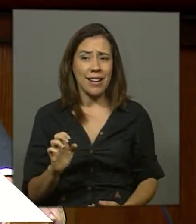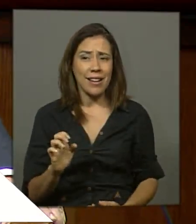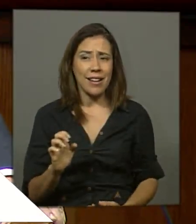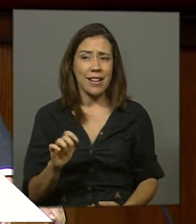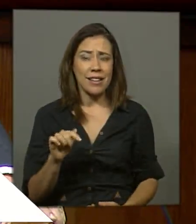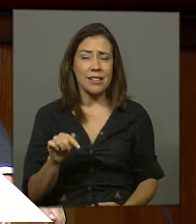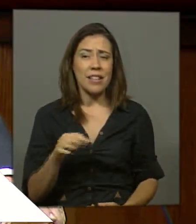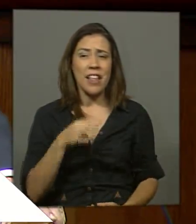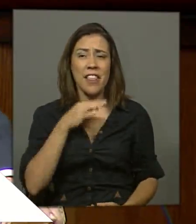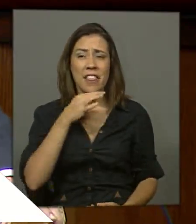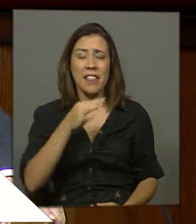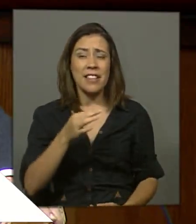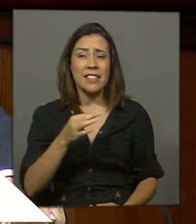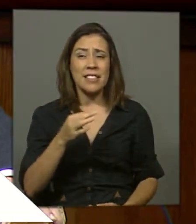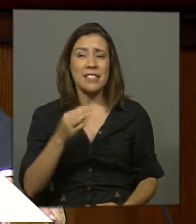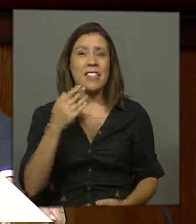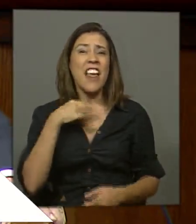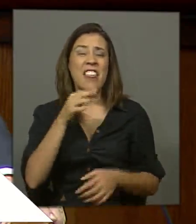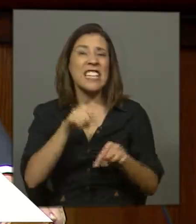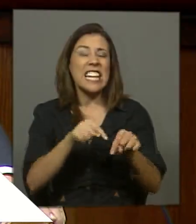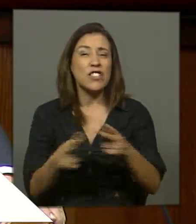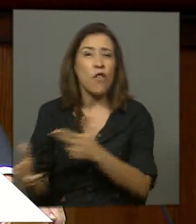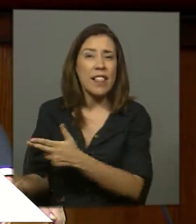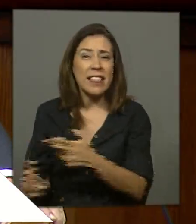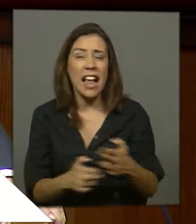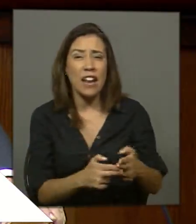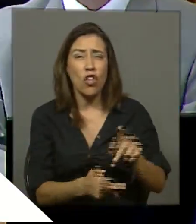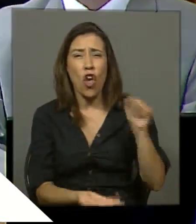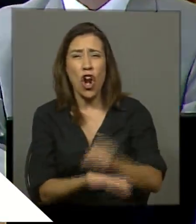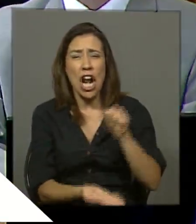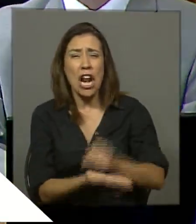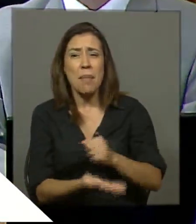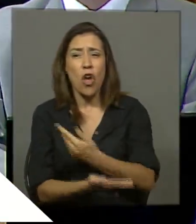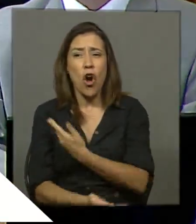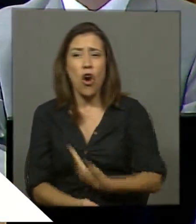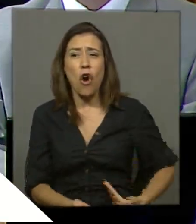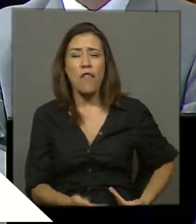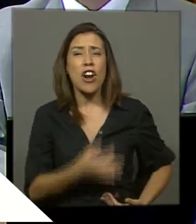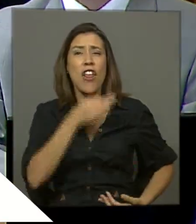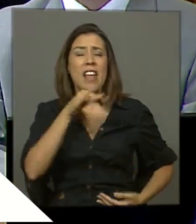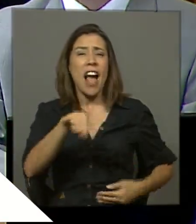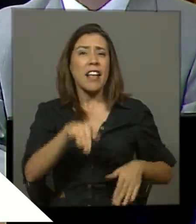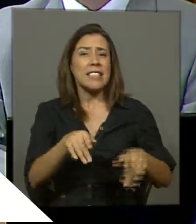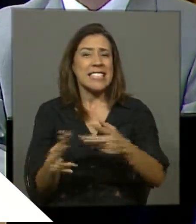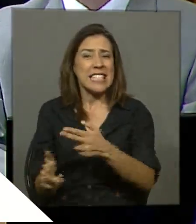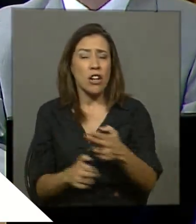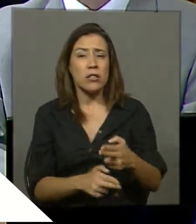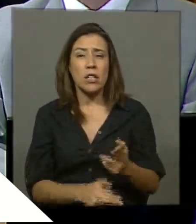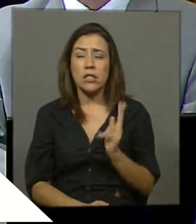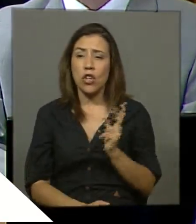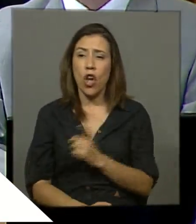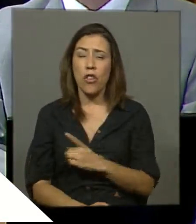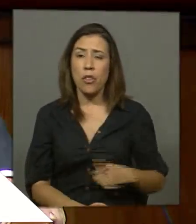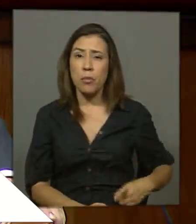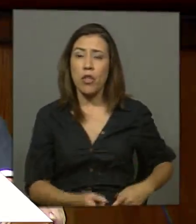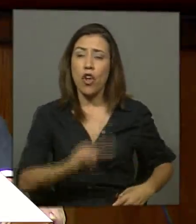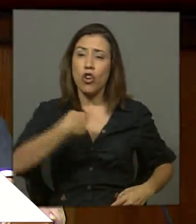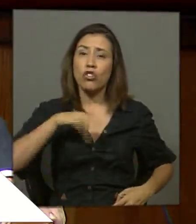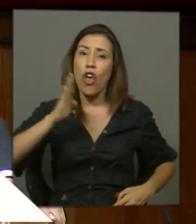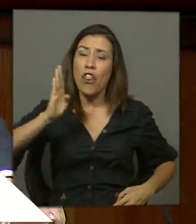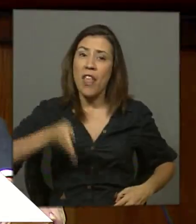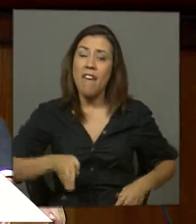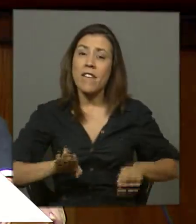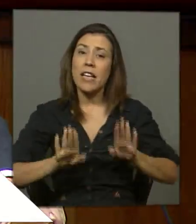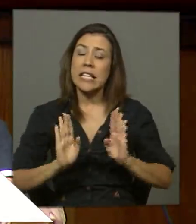ha tildado des el principio como un acto terrorista y se ha reclamado Que el gobierno lo considere señor diputado nosotros debemos